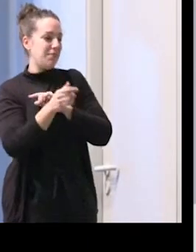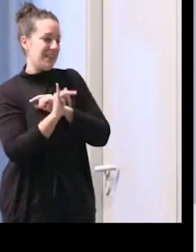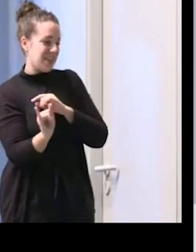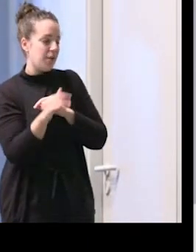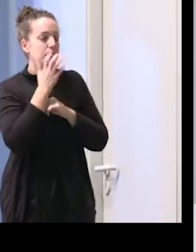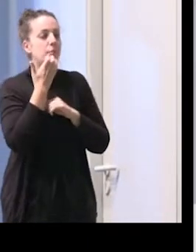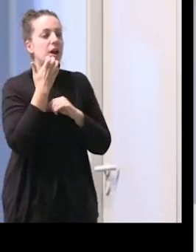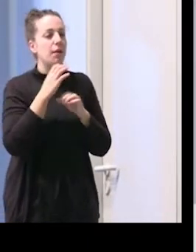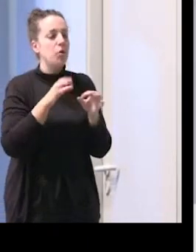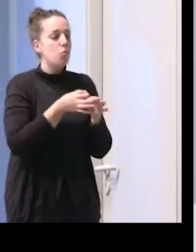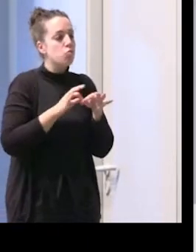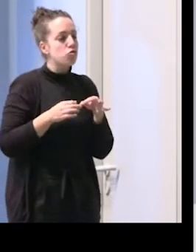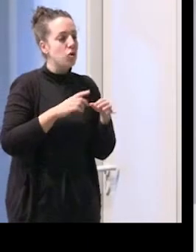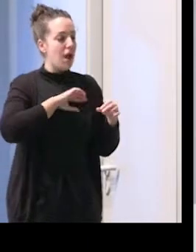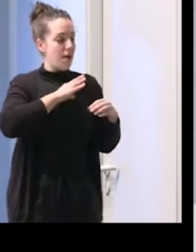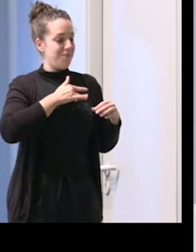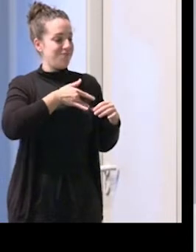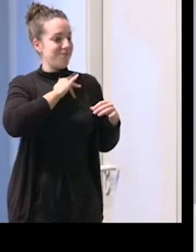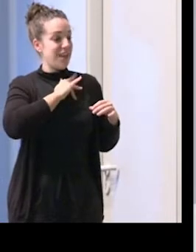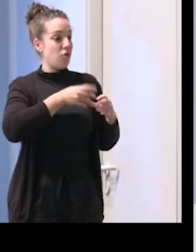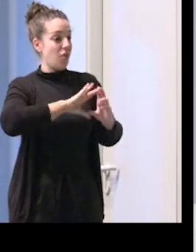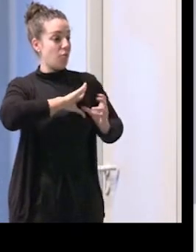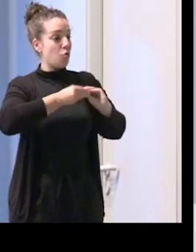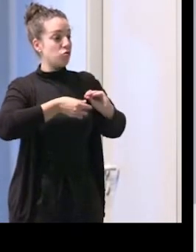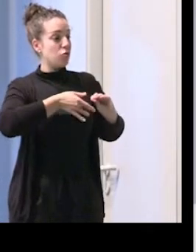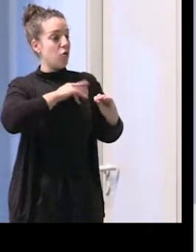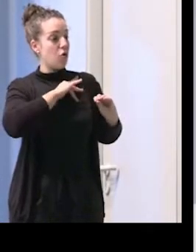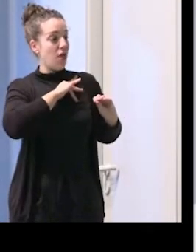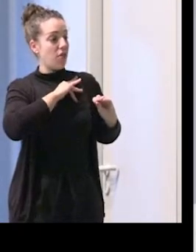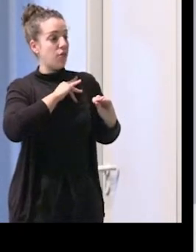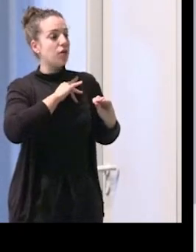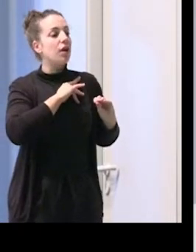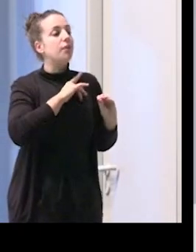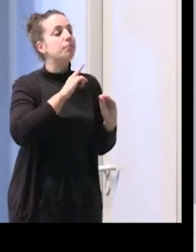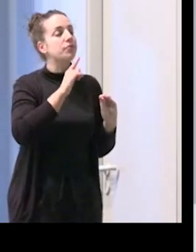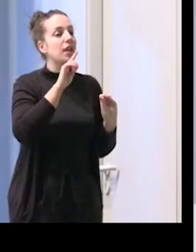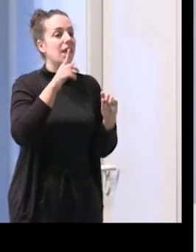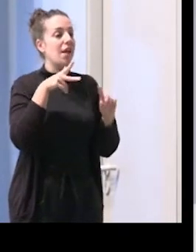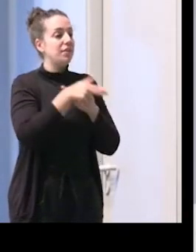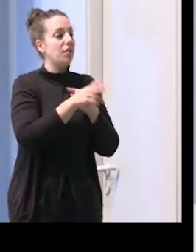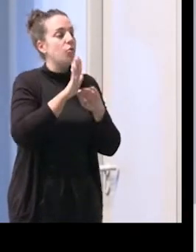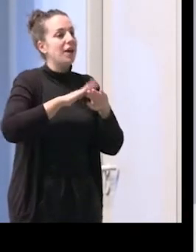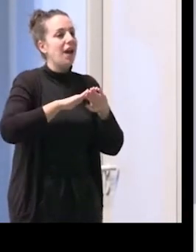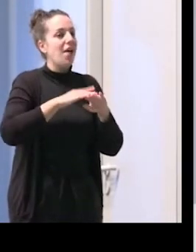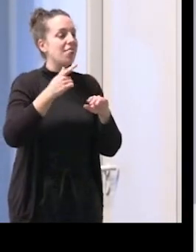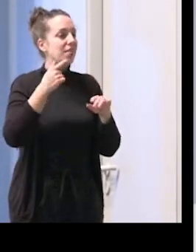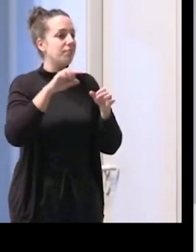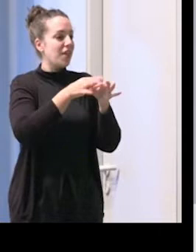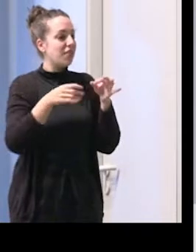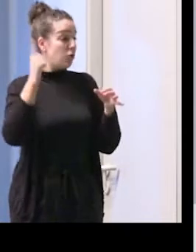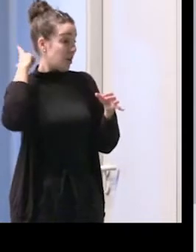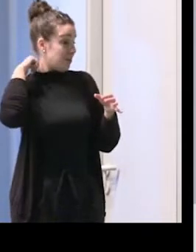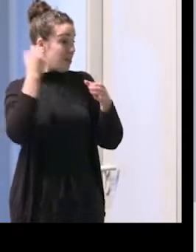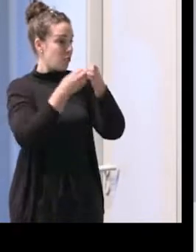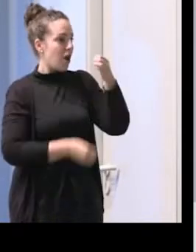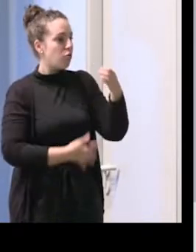del músculo cardíaco va a producir fundamentalmente células del músculo cardíaco, en tanto que las células de la médula ósea producirían células de la